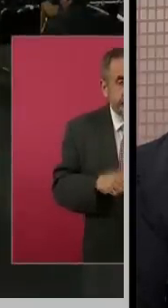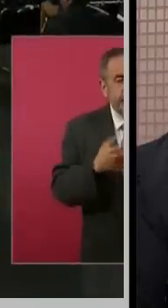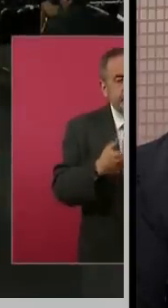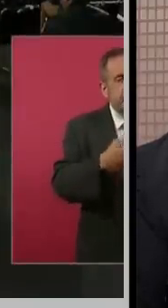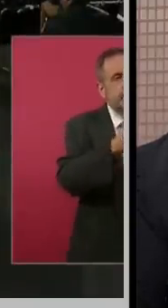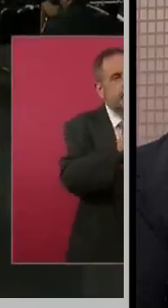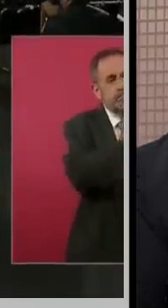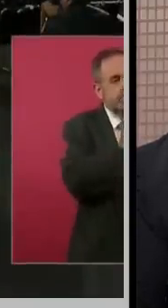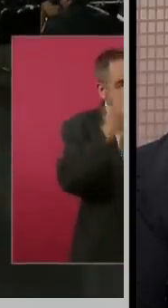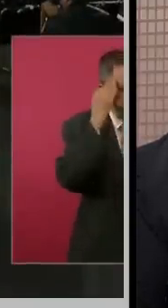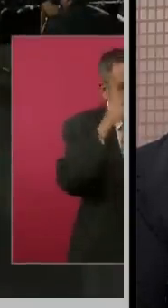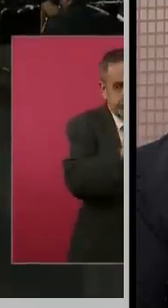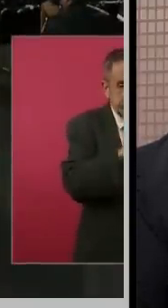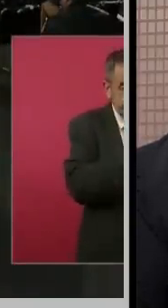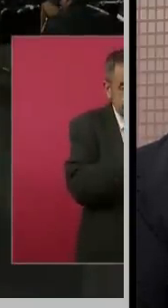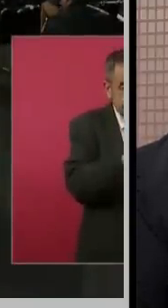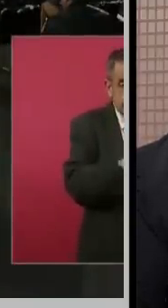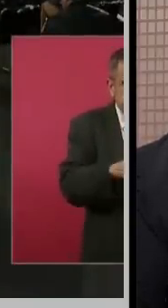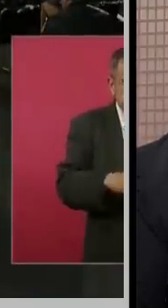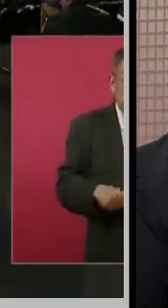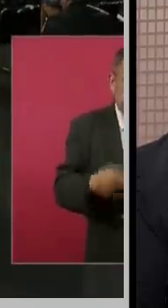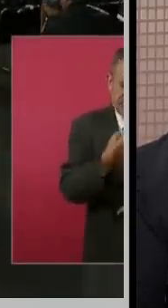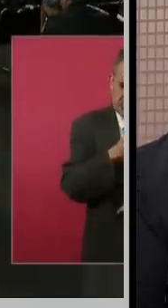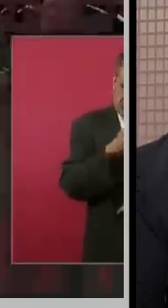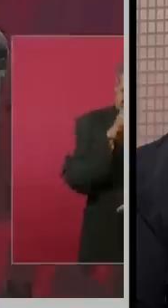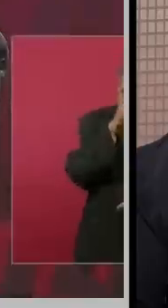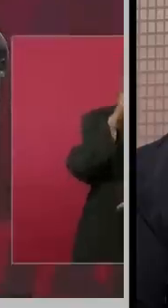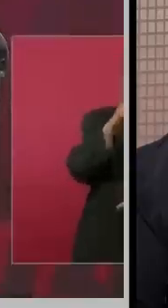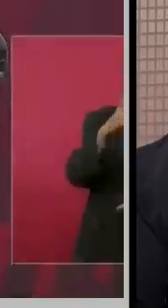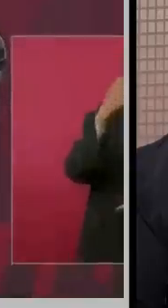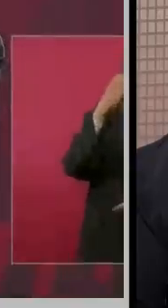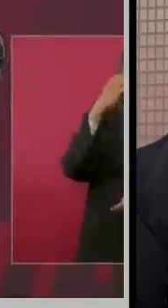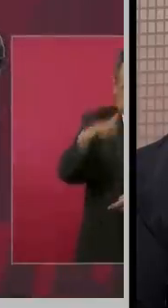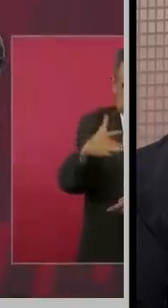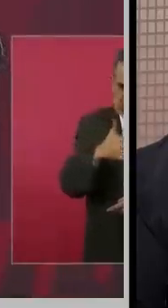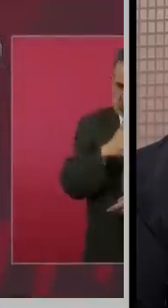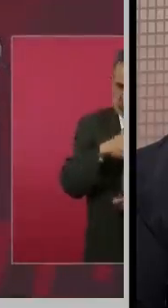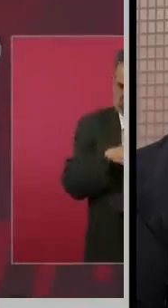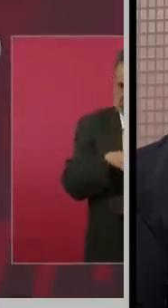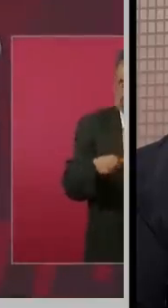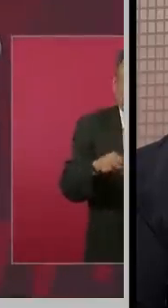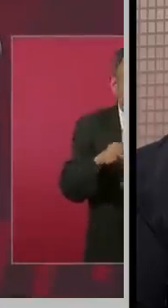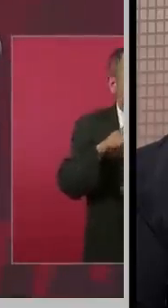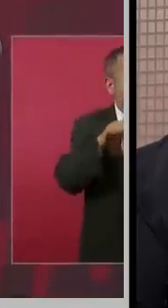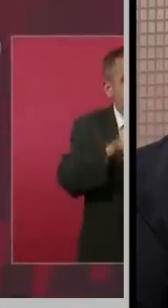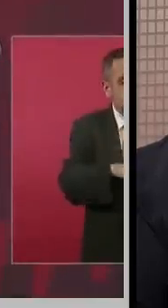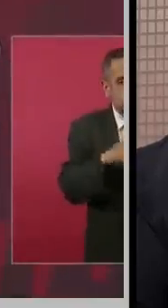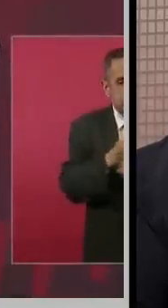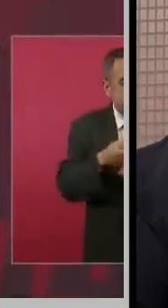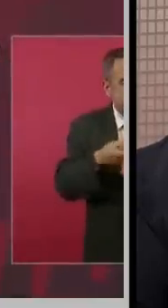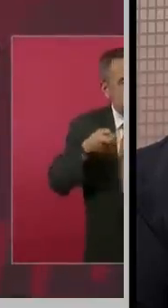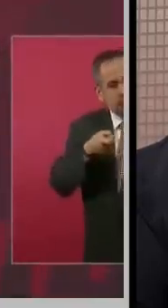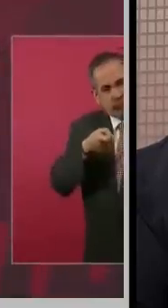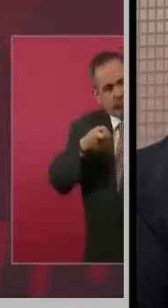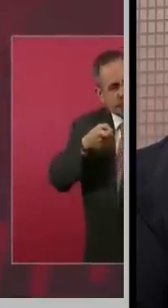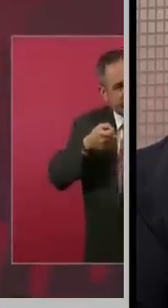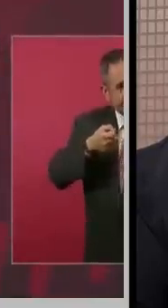aquellas épocas son muy violentos, tienen armamento de